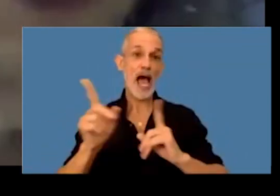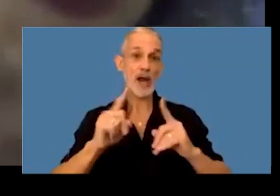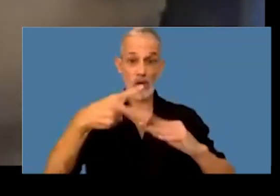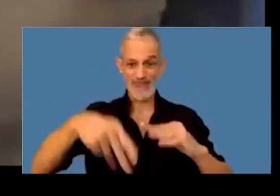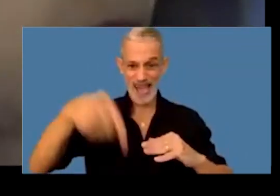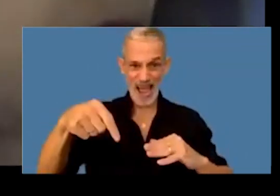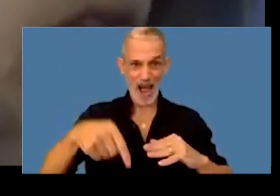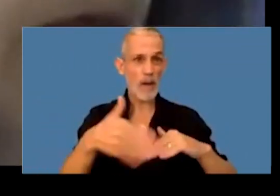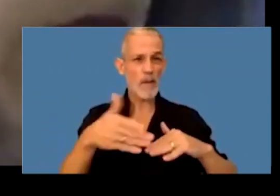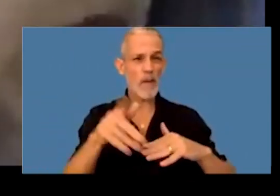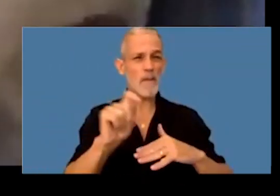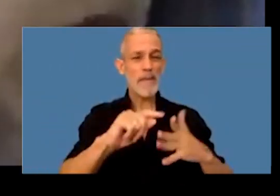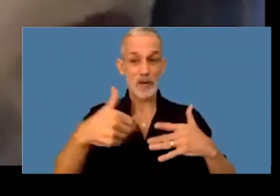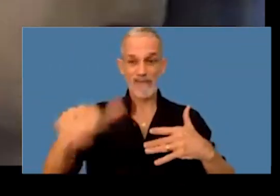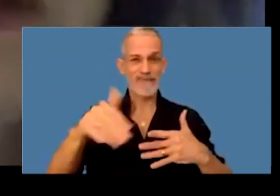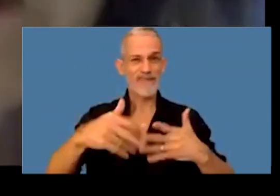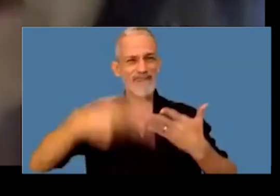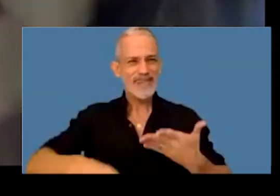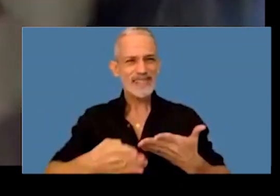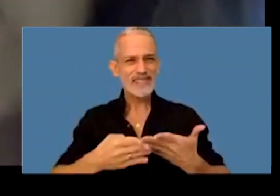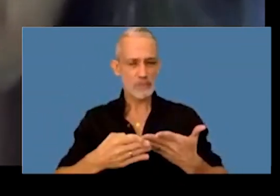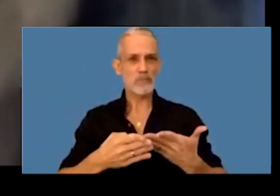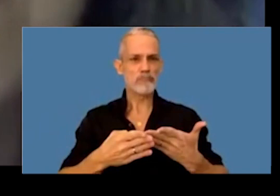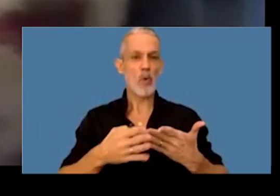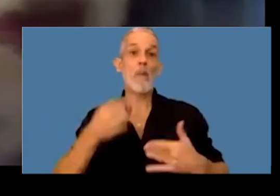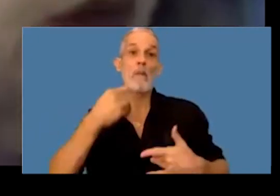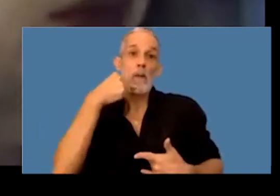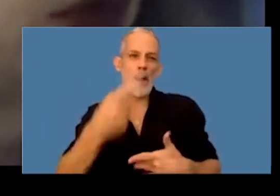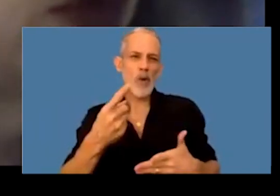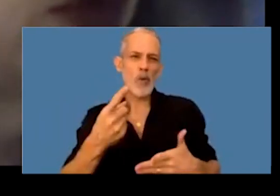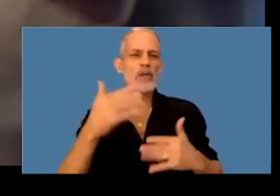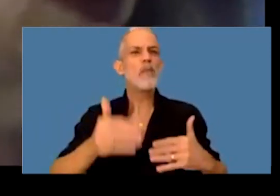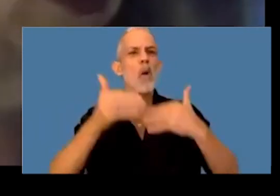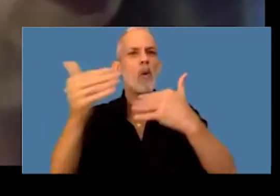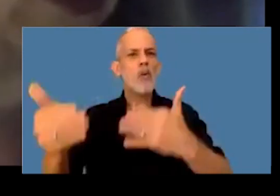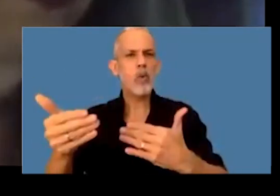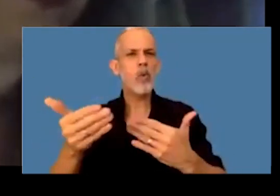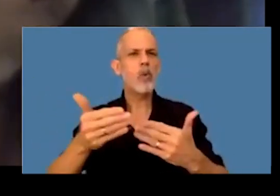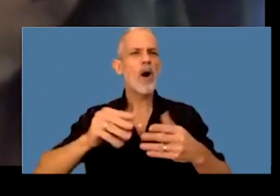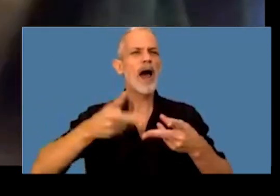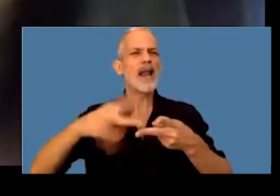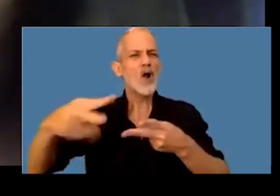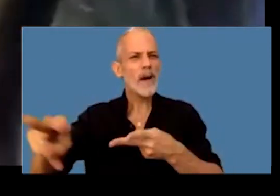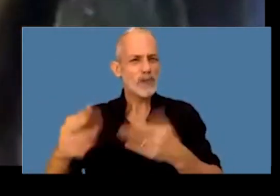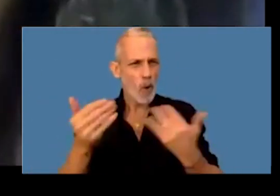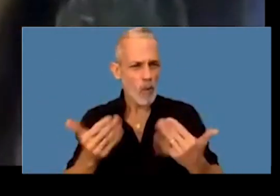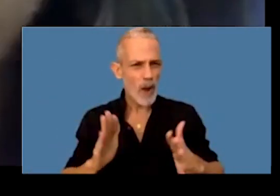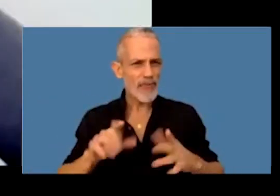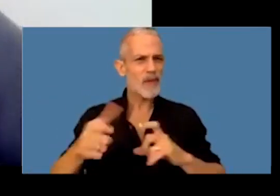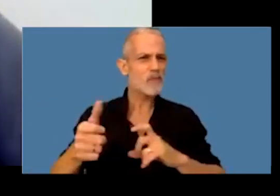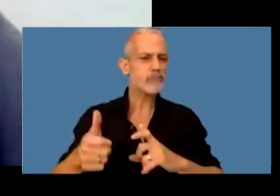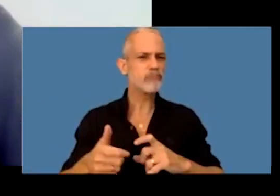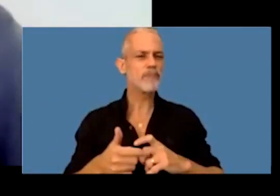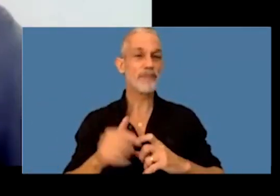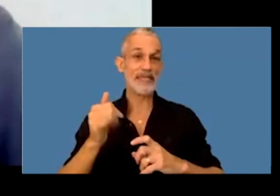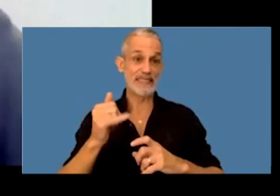meses o están próximos a vencer. Entonces la pregunta es si hay prórroga para la renovación de los mismos. La